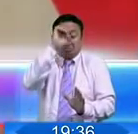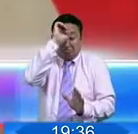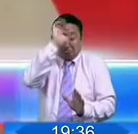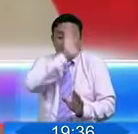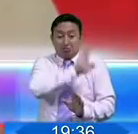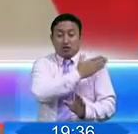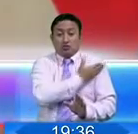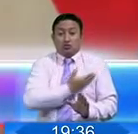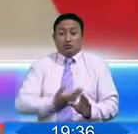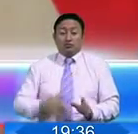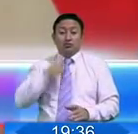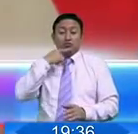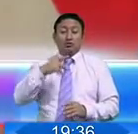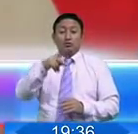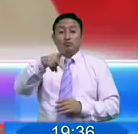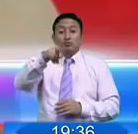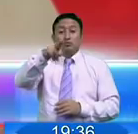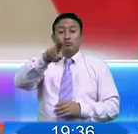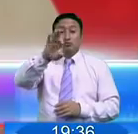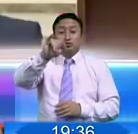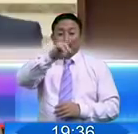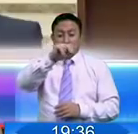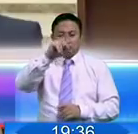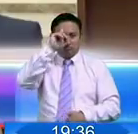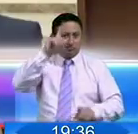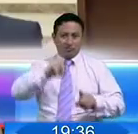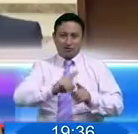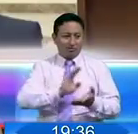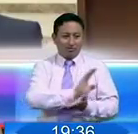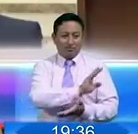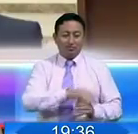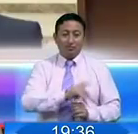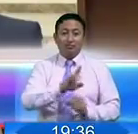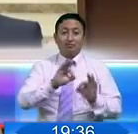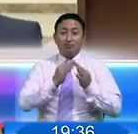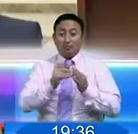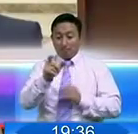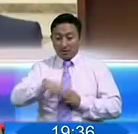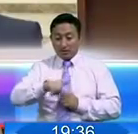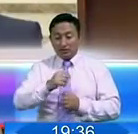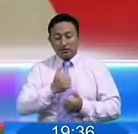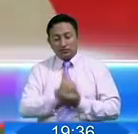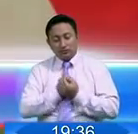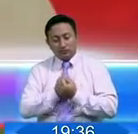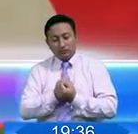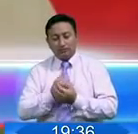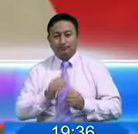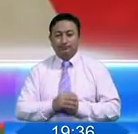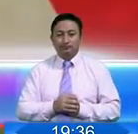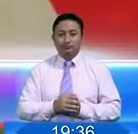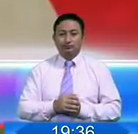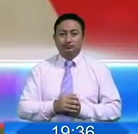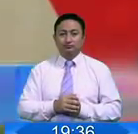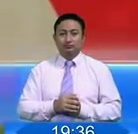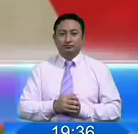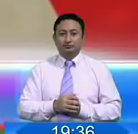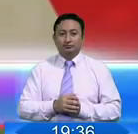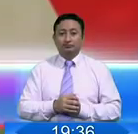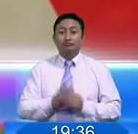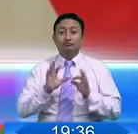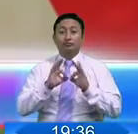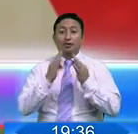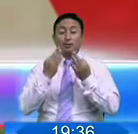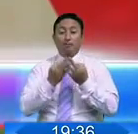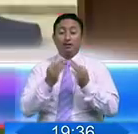presidente ruso Vladimir Putin rechazó lo ocurrido y se solidarizó con las familias de las víctimas. Quisiera expresar mis condolencias a